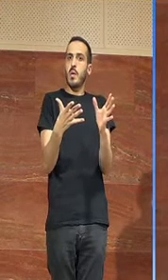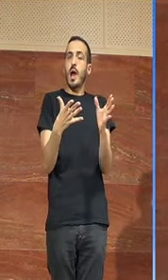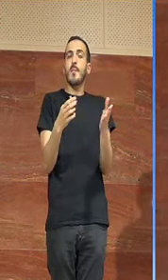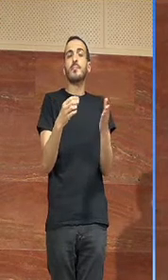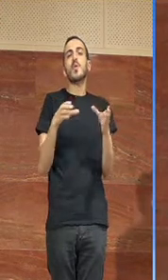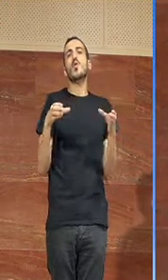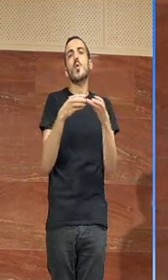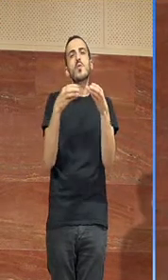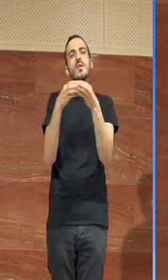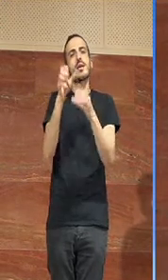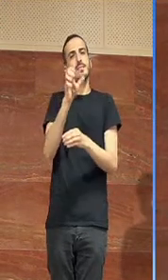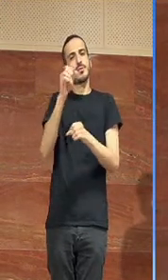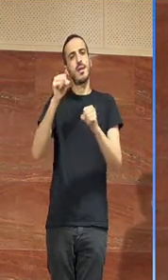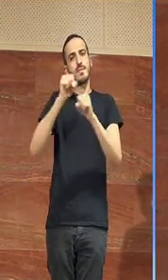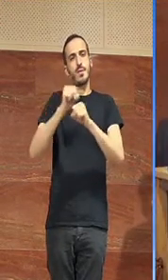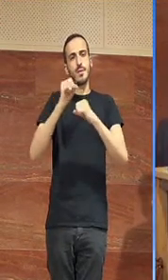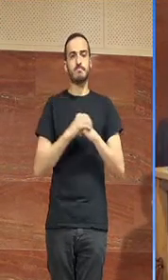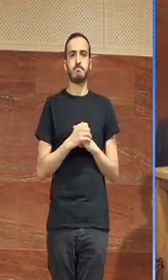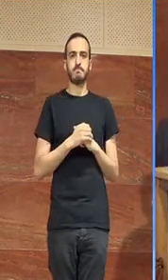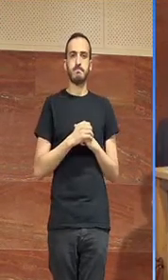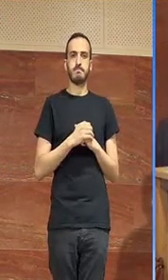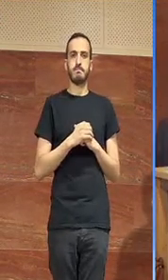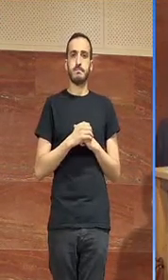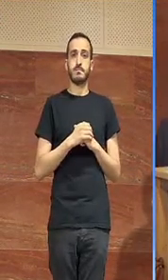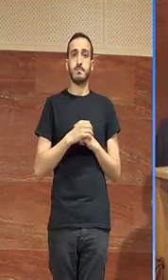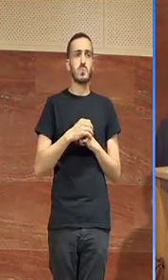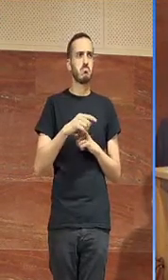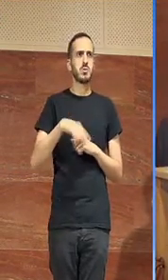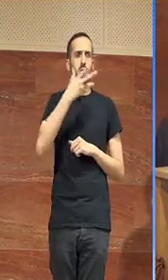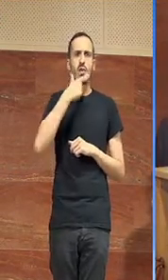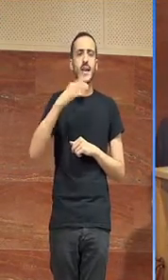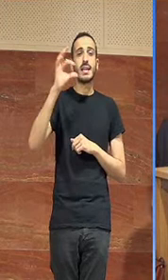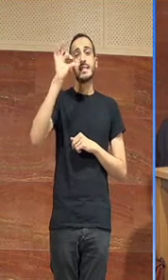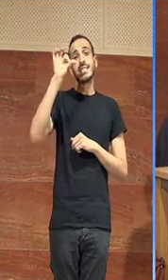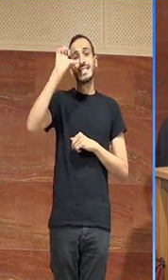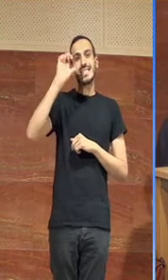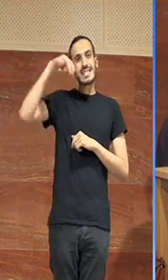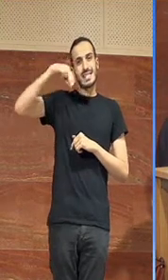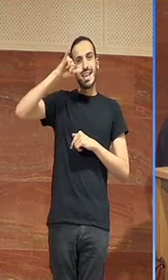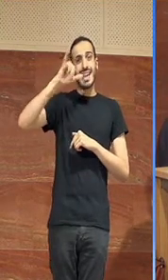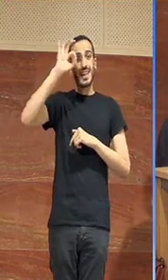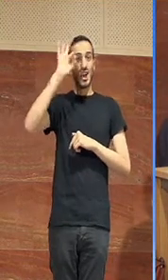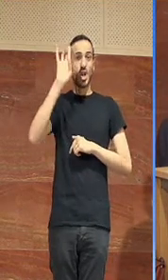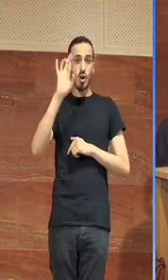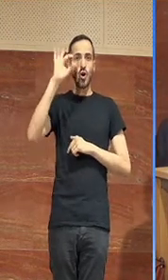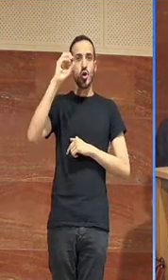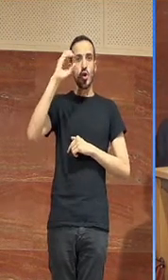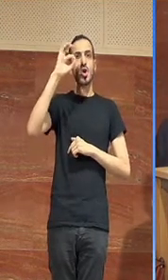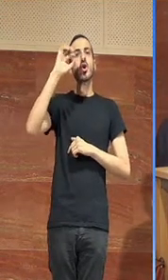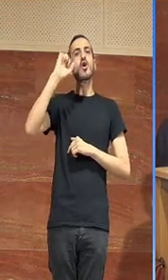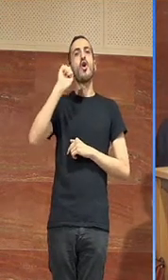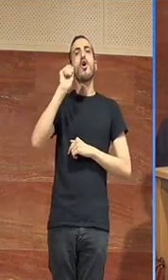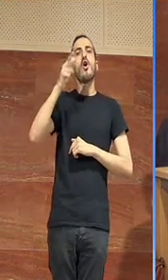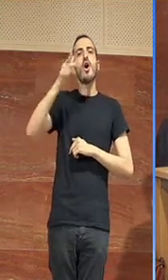de mayores, senior cohousing, no sé si os suena el término, que es una alternativa